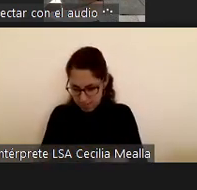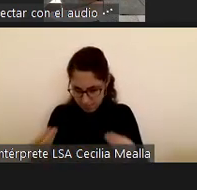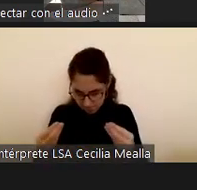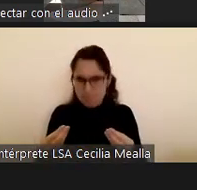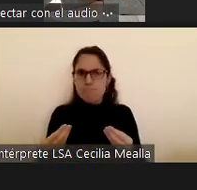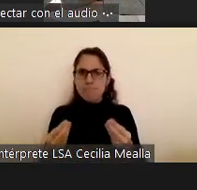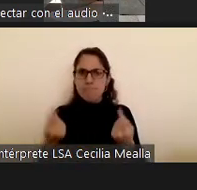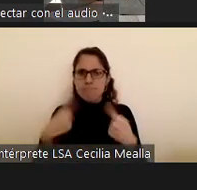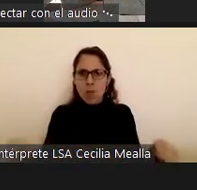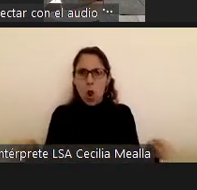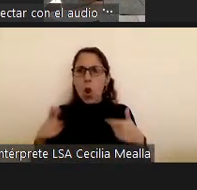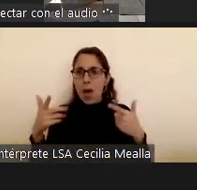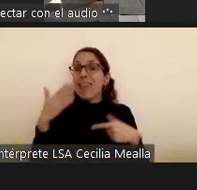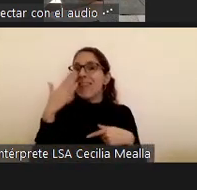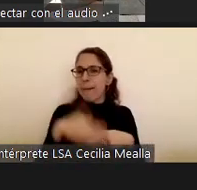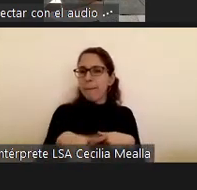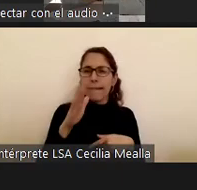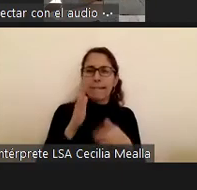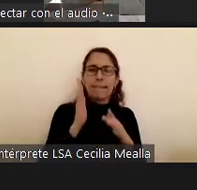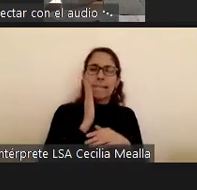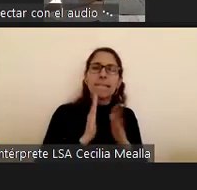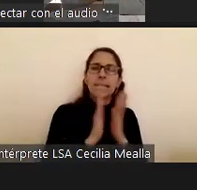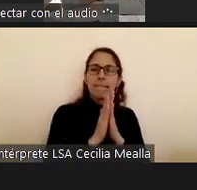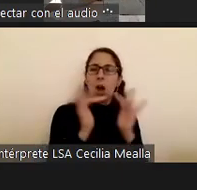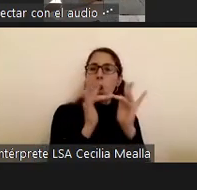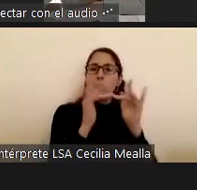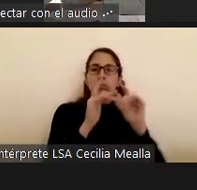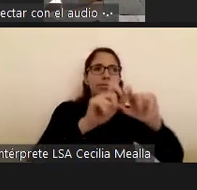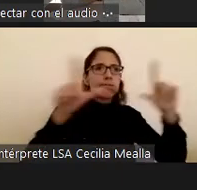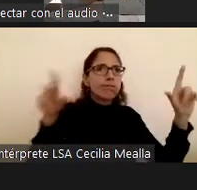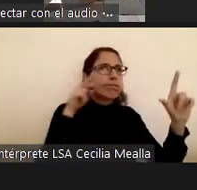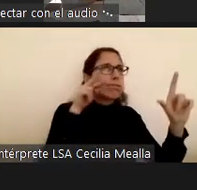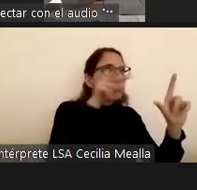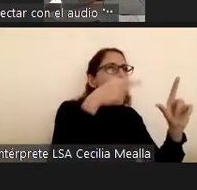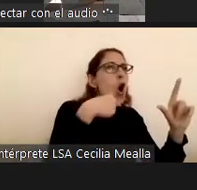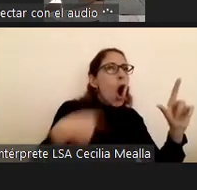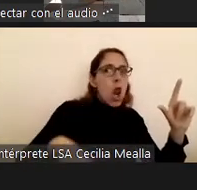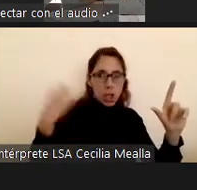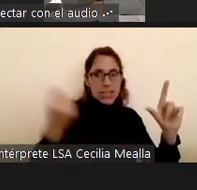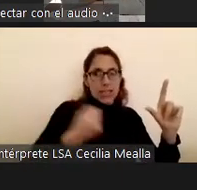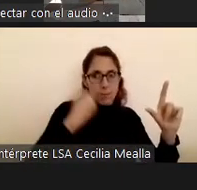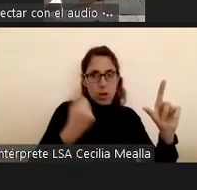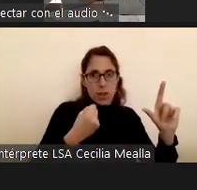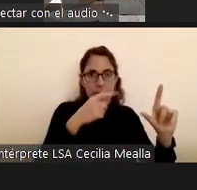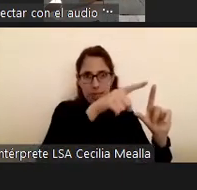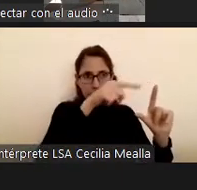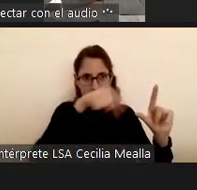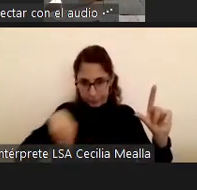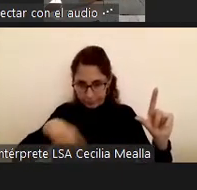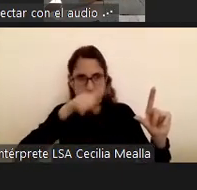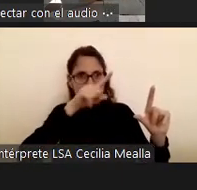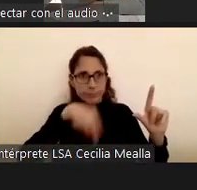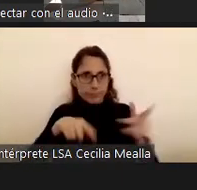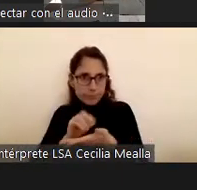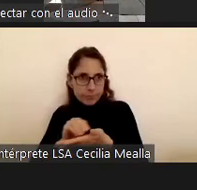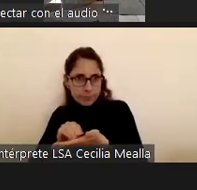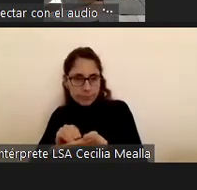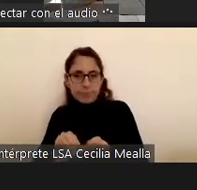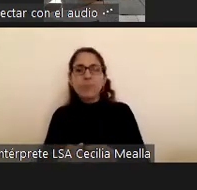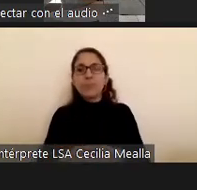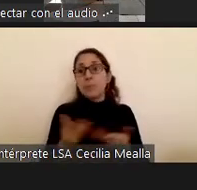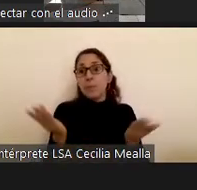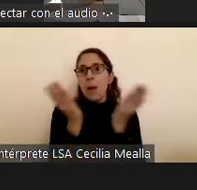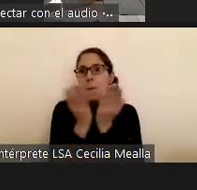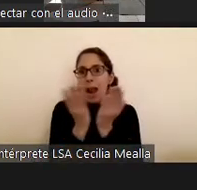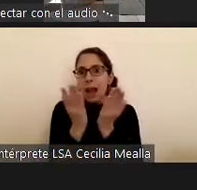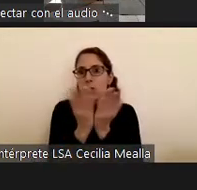documento digital el tema de los colores, ¿no? Bueno, entonces, sobre todo para el estudio, pues